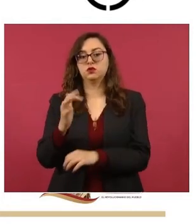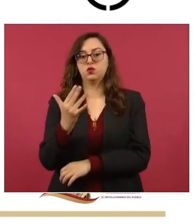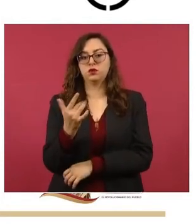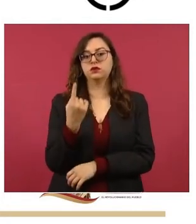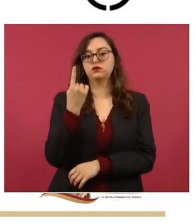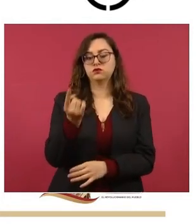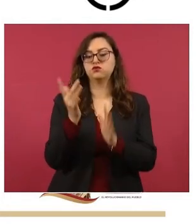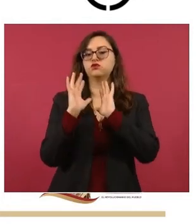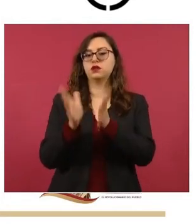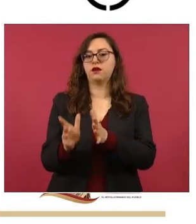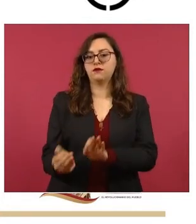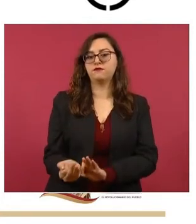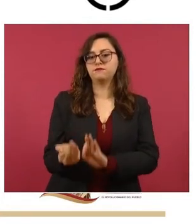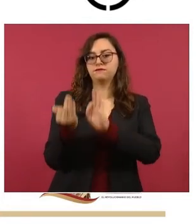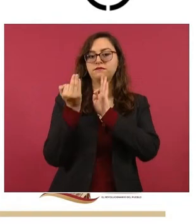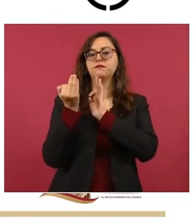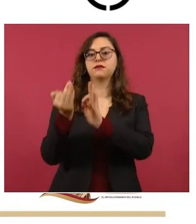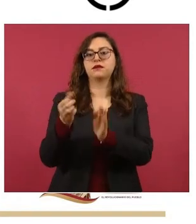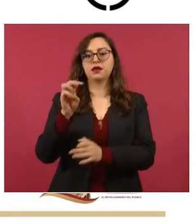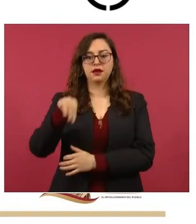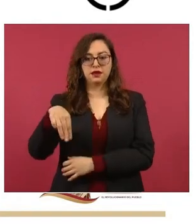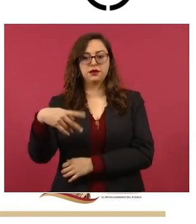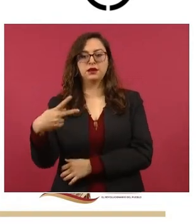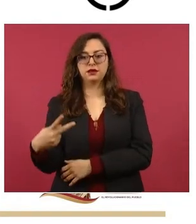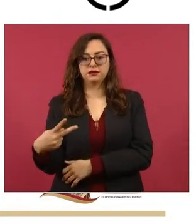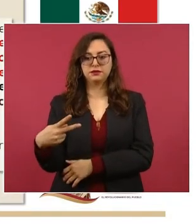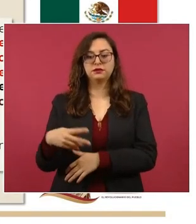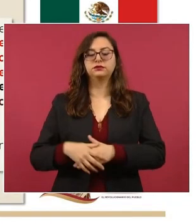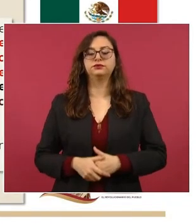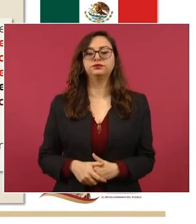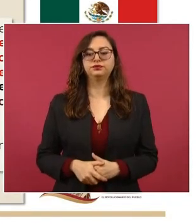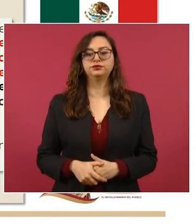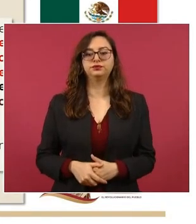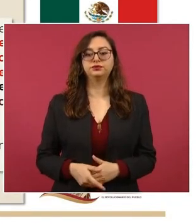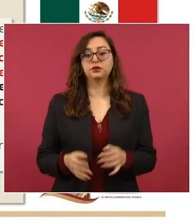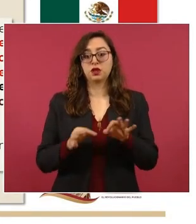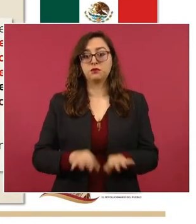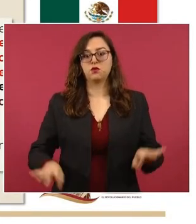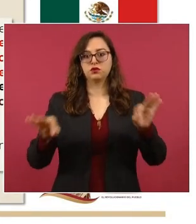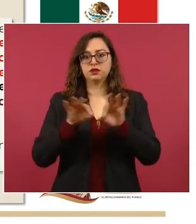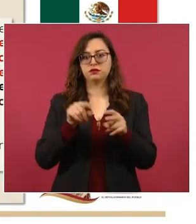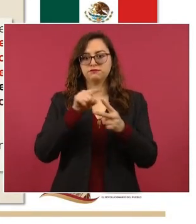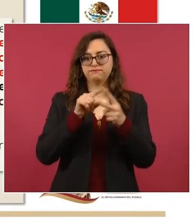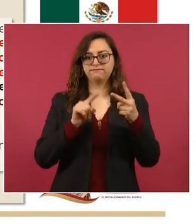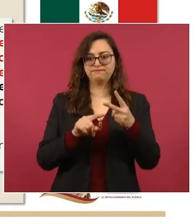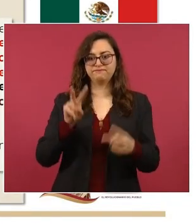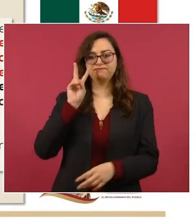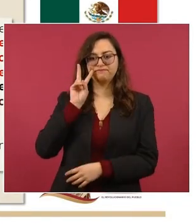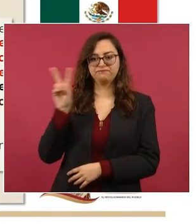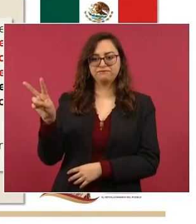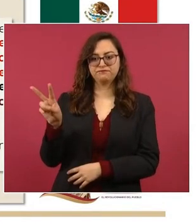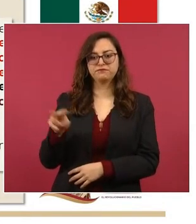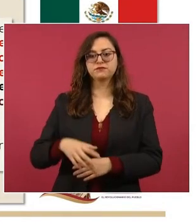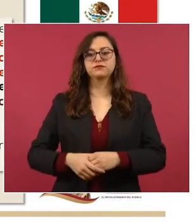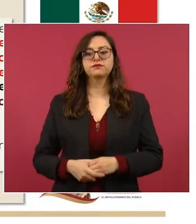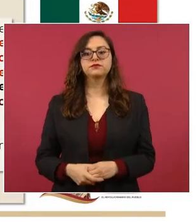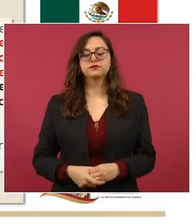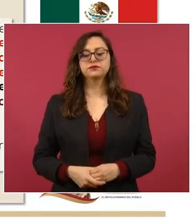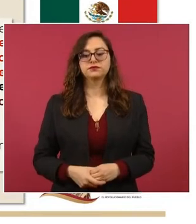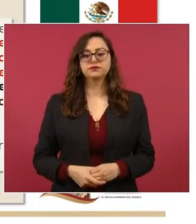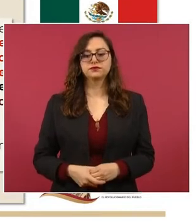Adelante. Dos casos relevantes en esta ocasión son la extradición de dos pederastas, ambos a los Estados